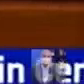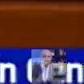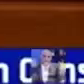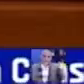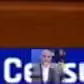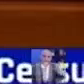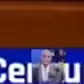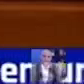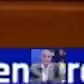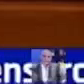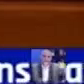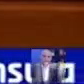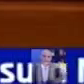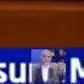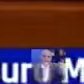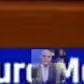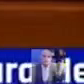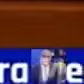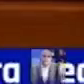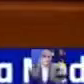Ricardo Rojo,